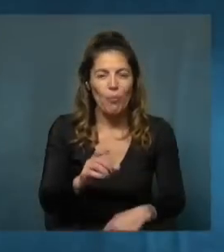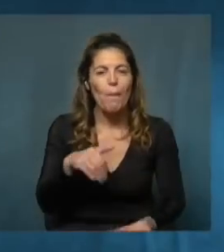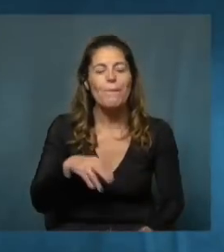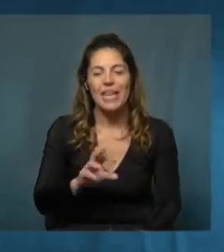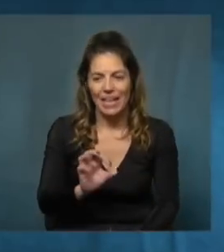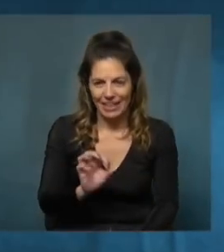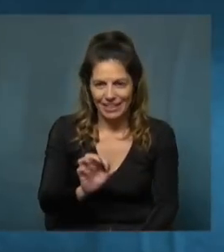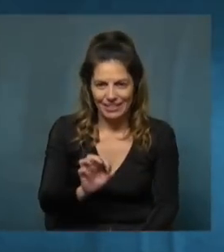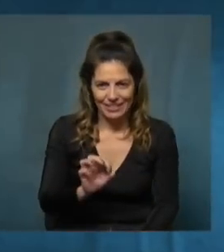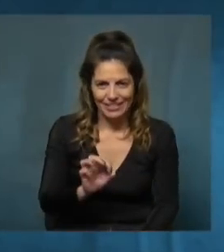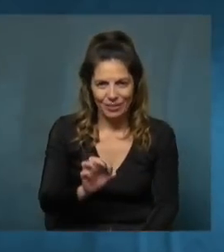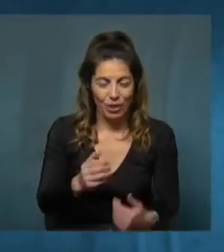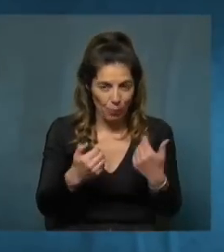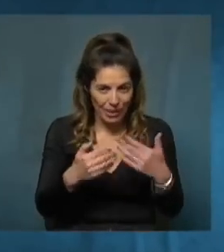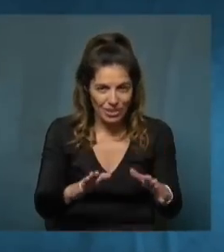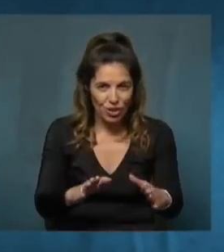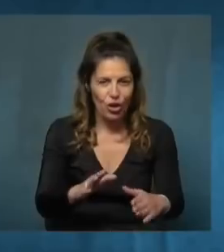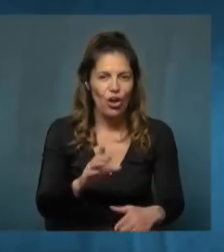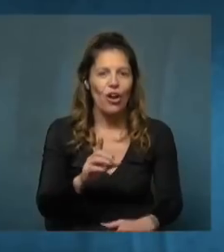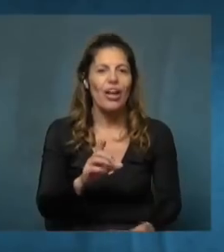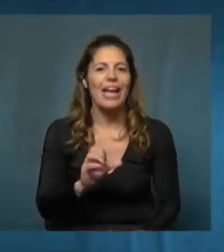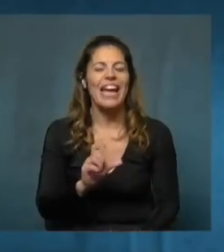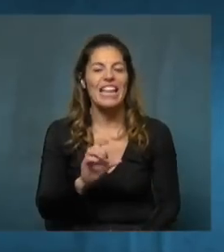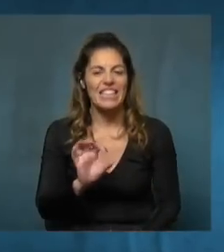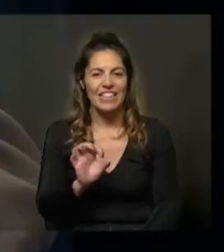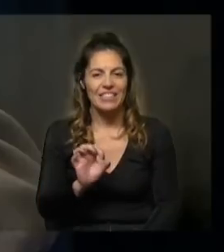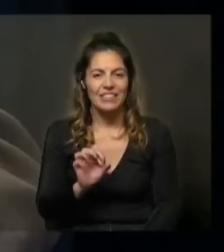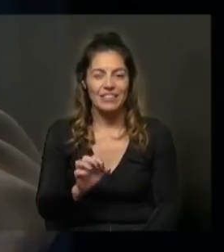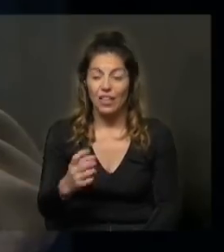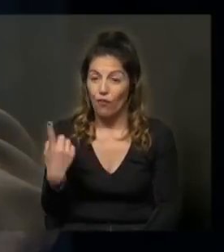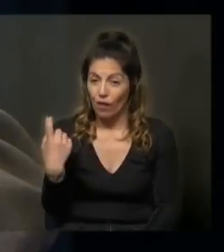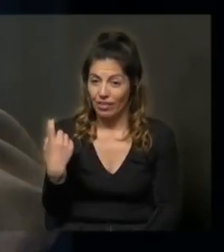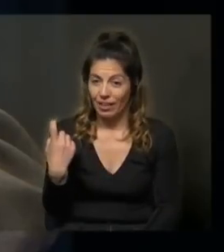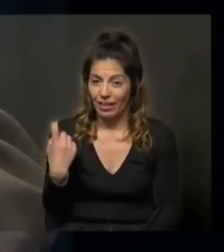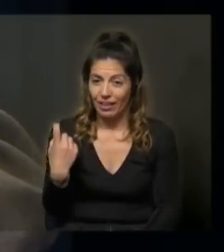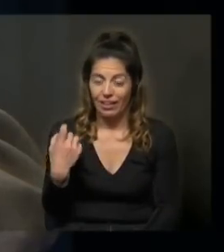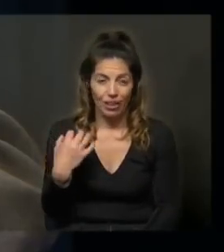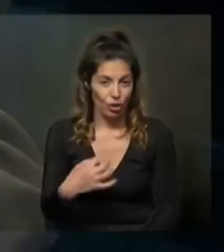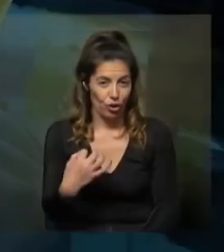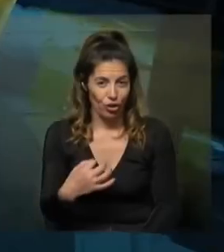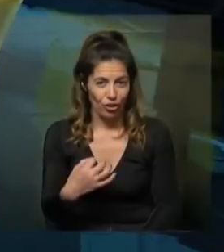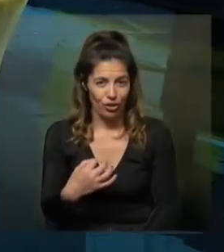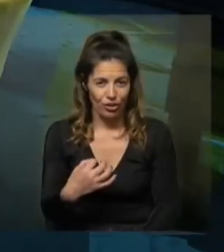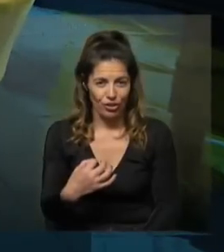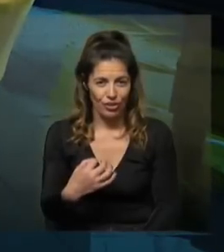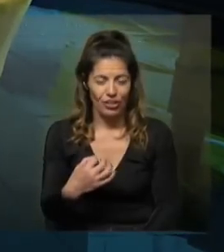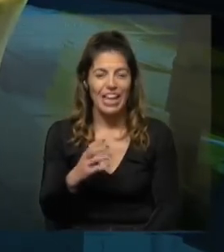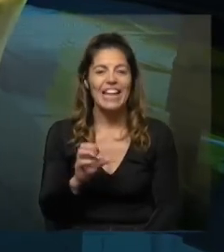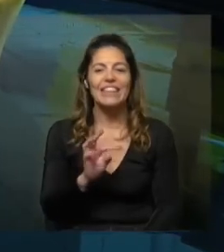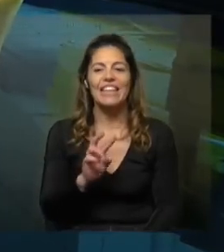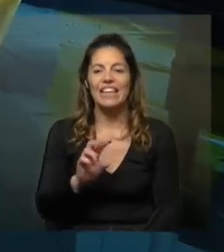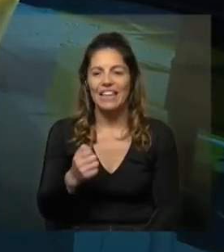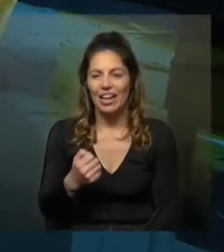cuando arrancó y Jorge Elías también muy fuerte No sí dije por por Estela adorada